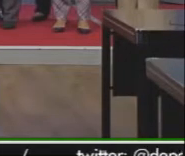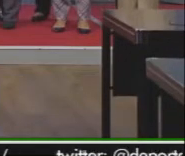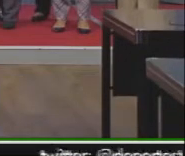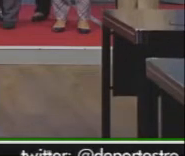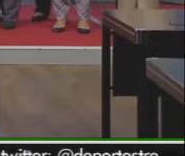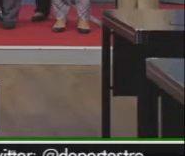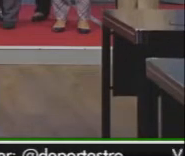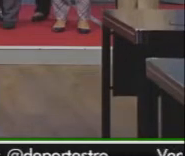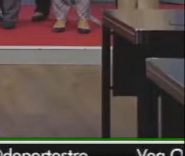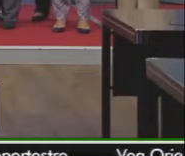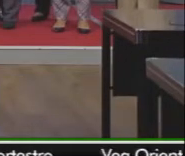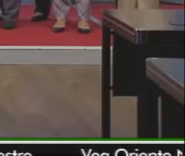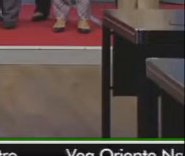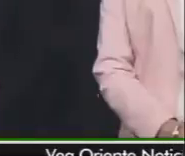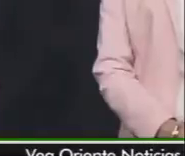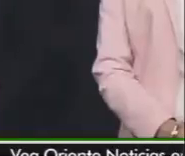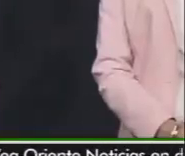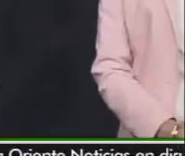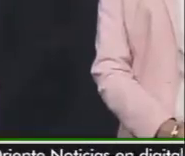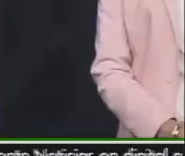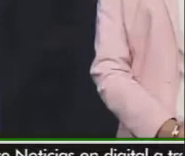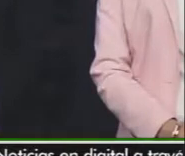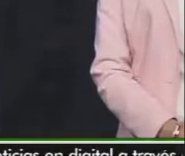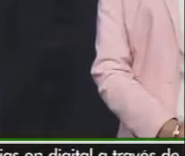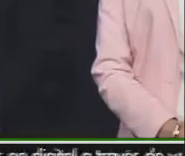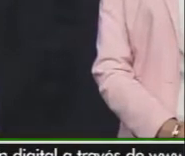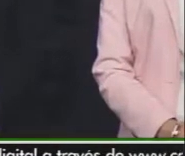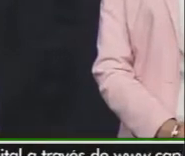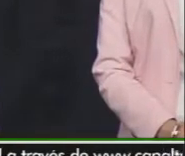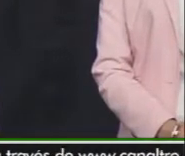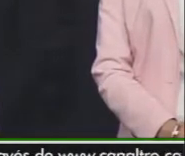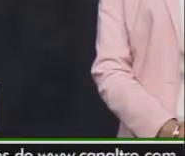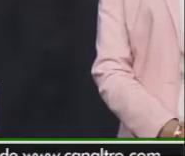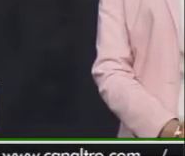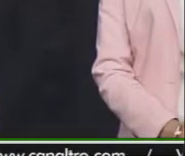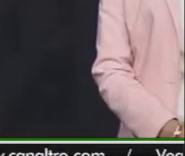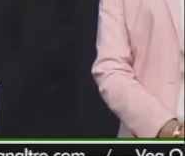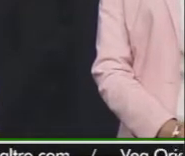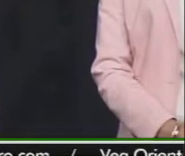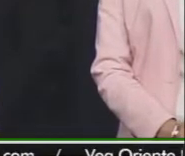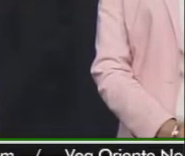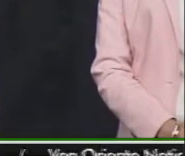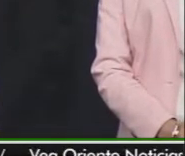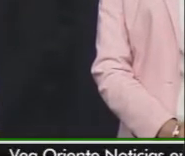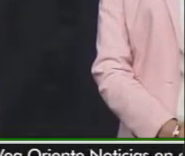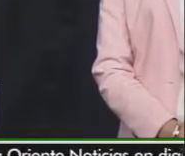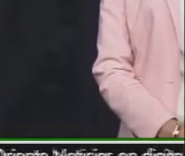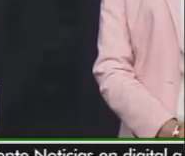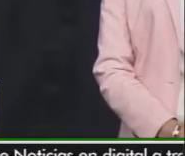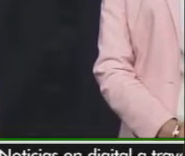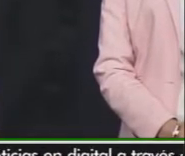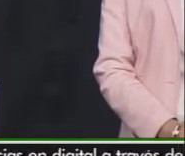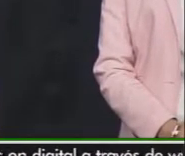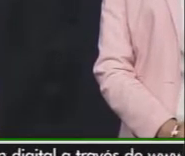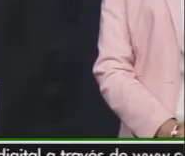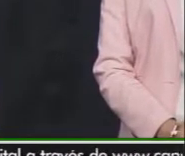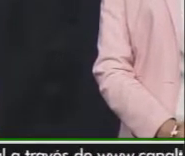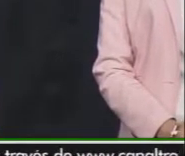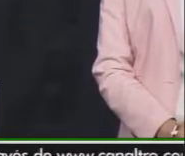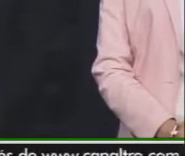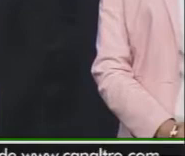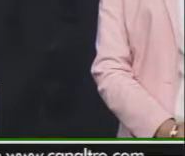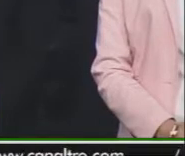a ellos y al mundo lo que está sucediendo la verdad nuestra